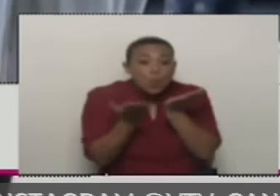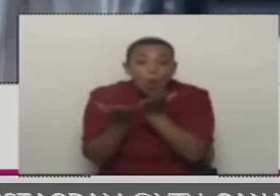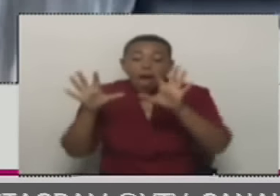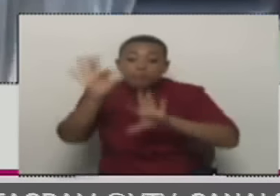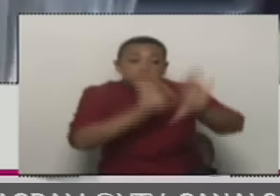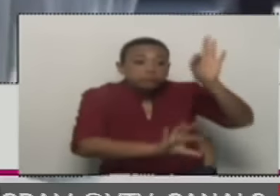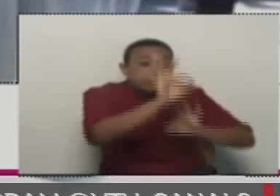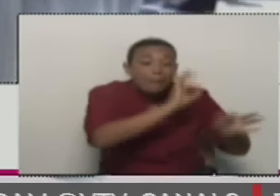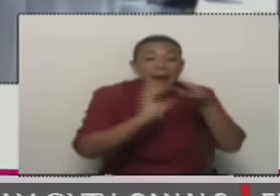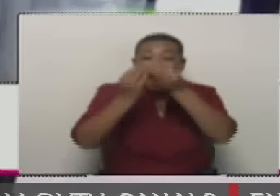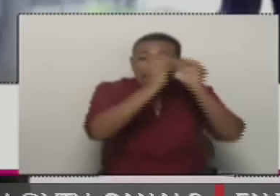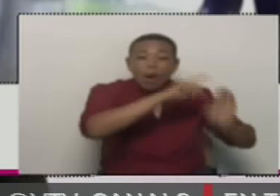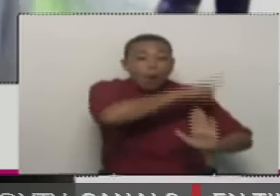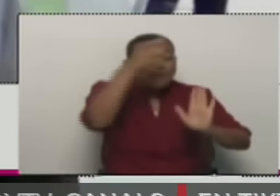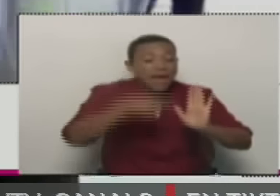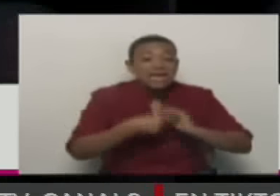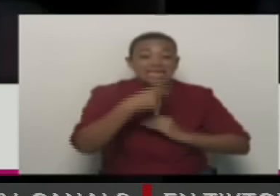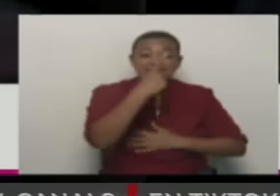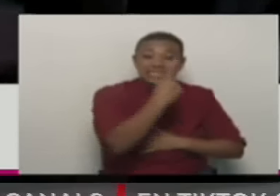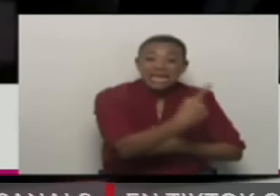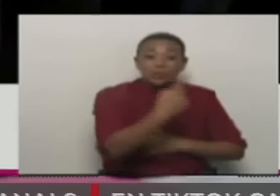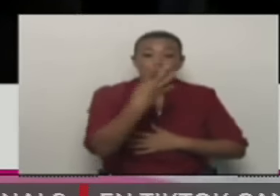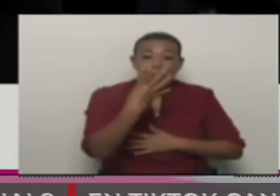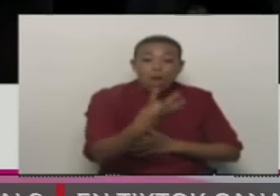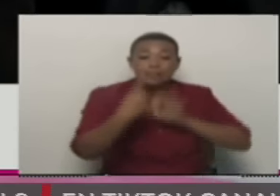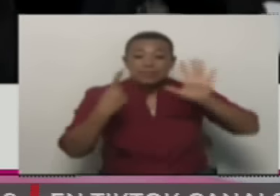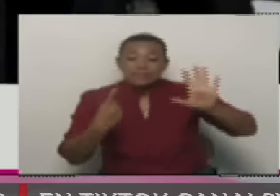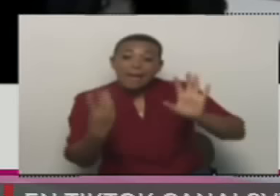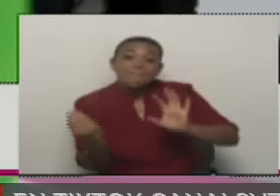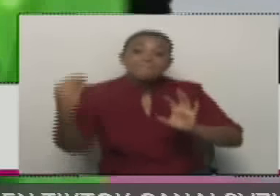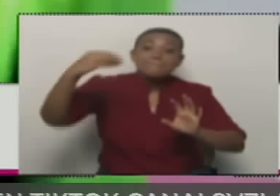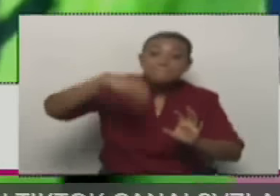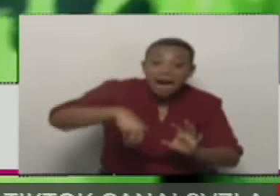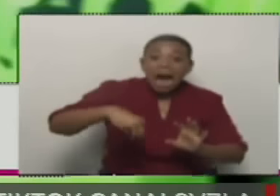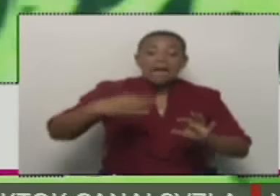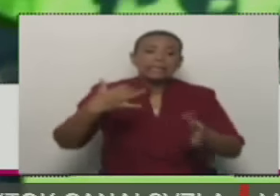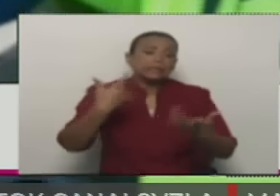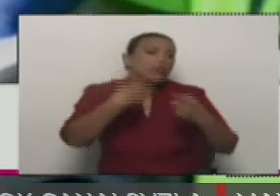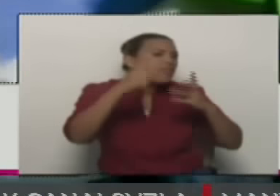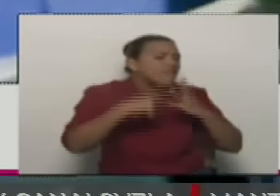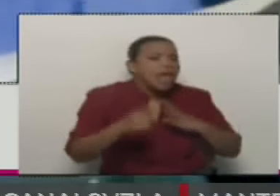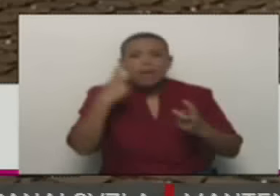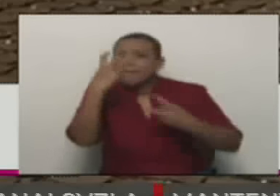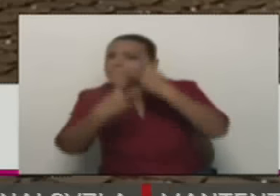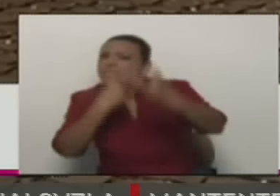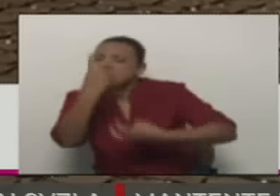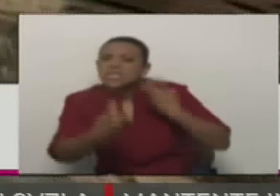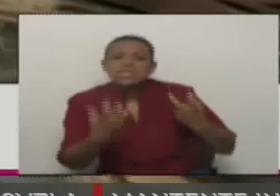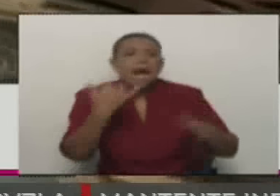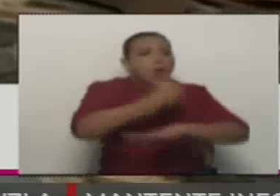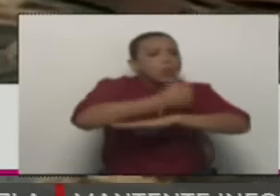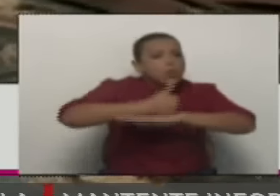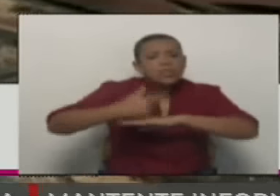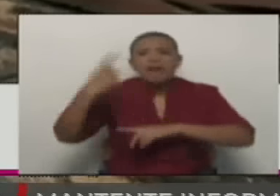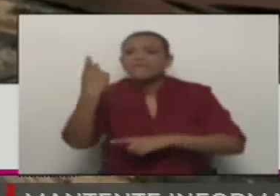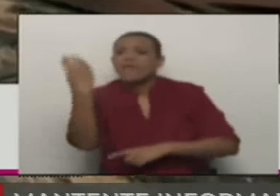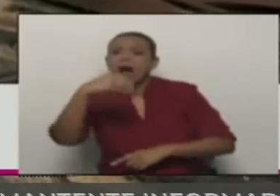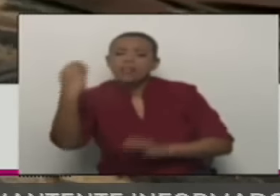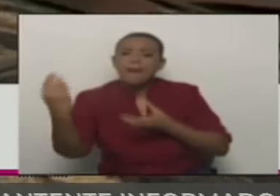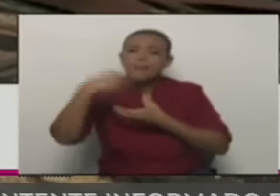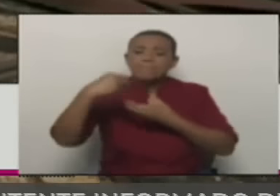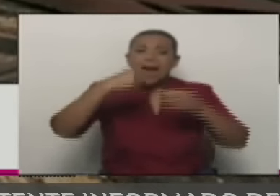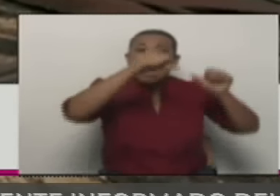seleccionarse hoy y 146 escuelas adicionales, presidente, que son visitas que usted ha hecho o que alguna autoridad nacional ha hecho y se han ido